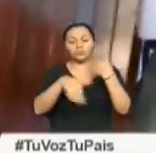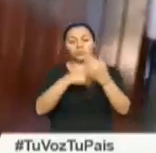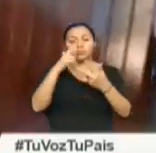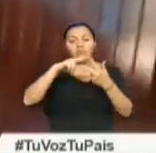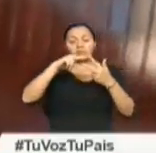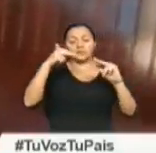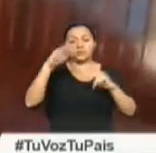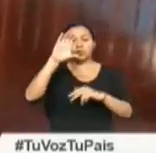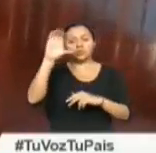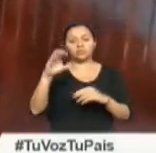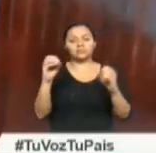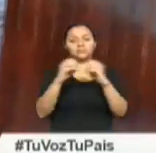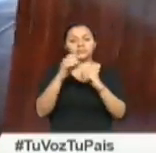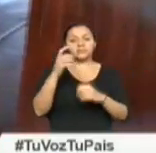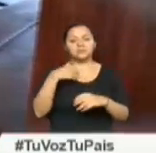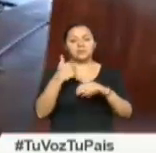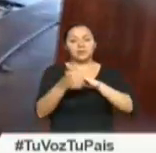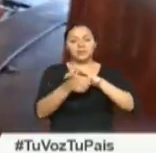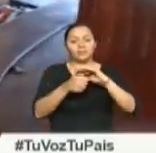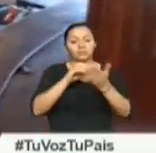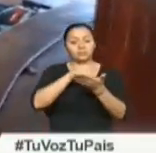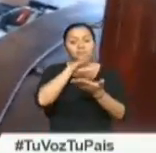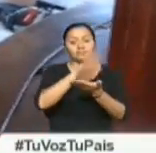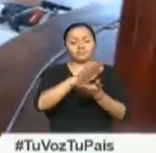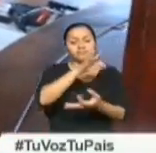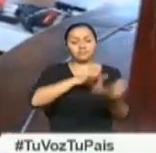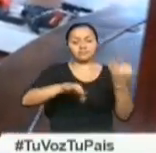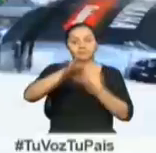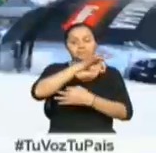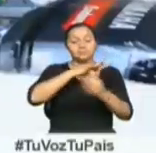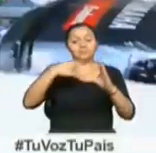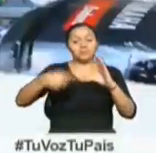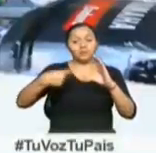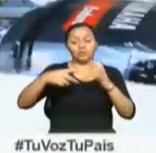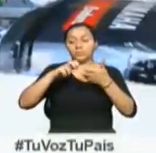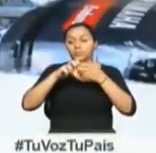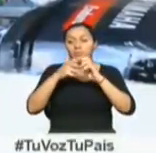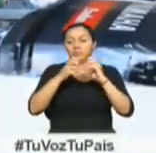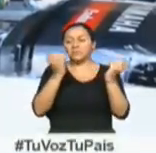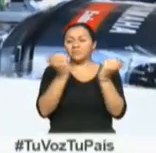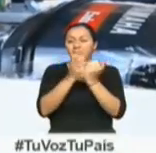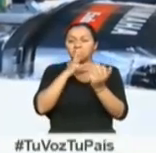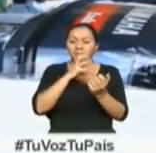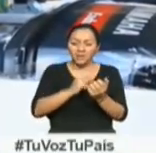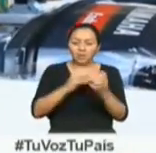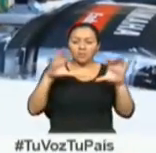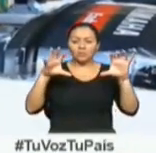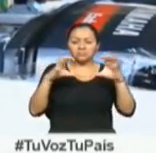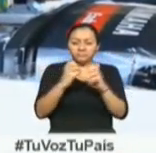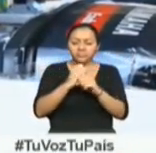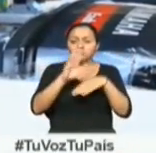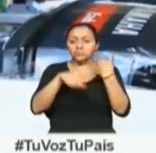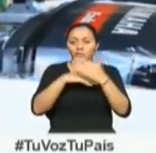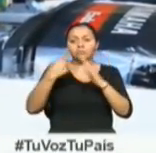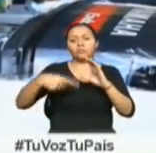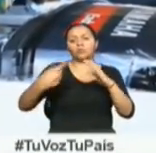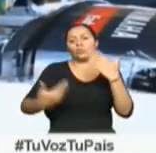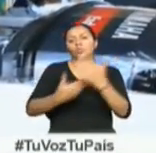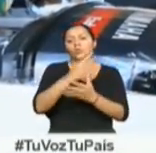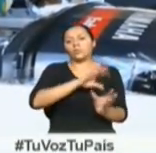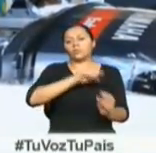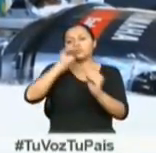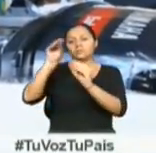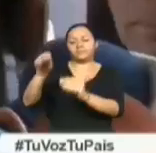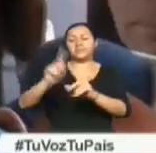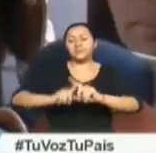regiones Costa y Galápagos, que consiste en restituir motores fuera de borda, obsoletos o deteriorados, por motores nuevos de